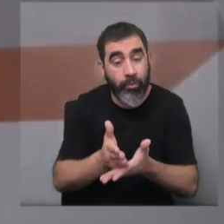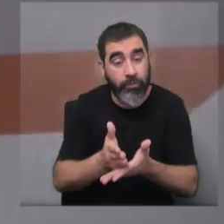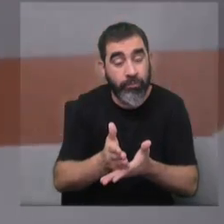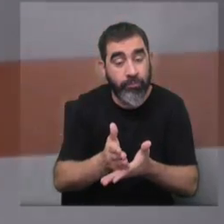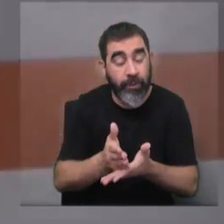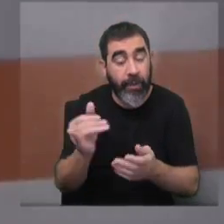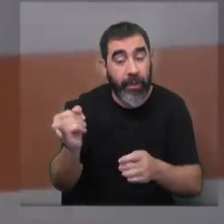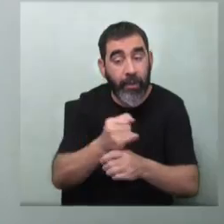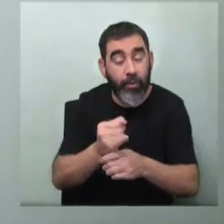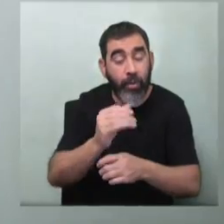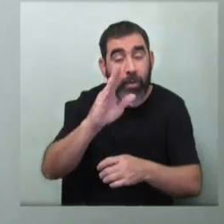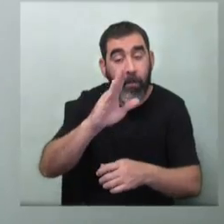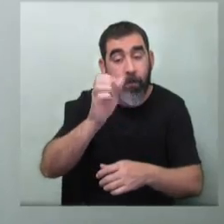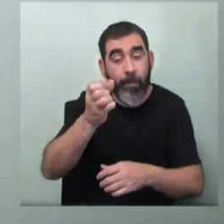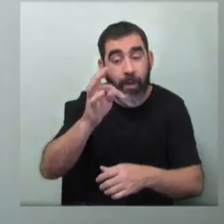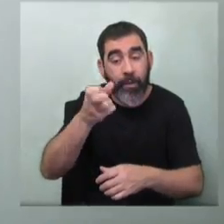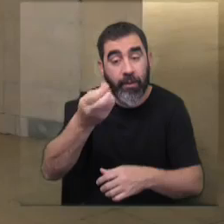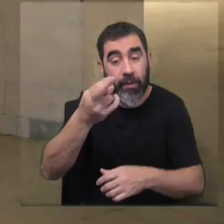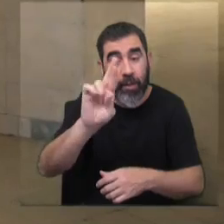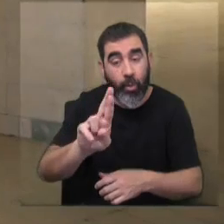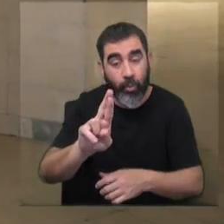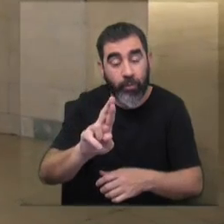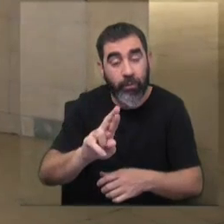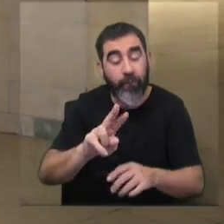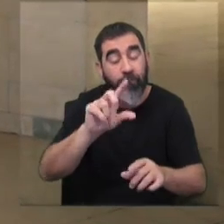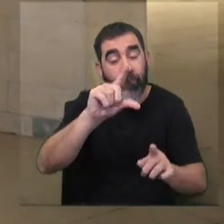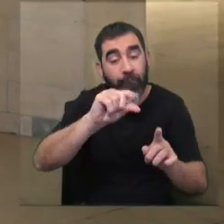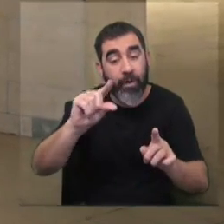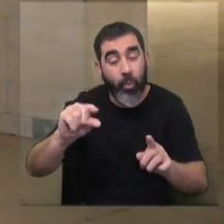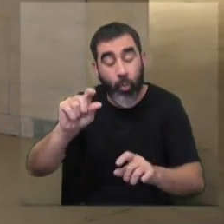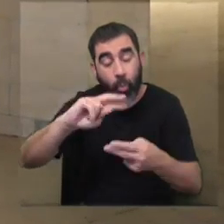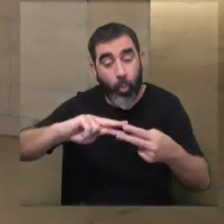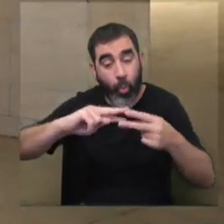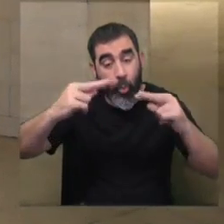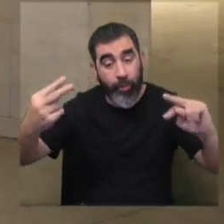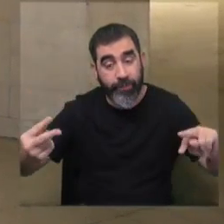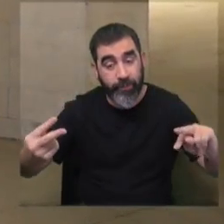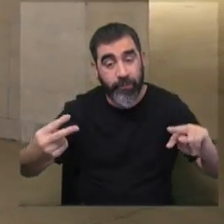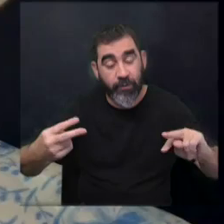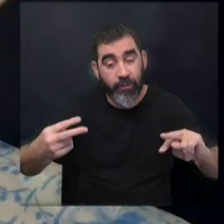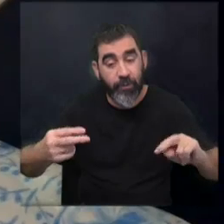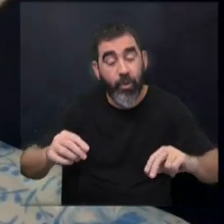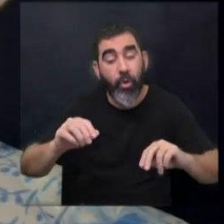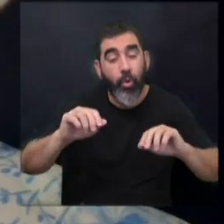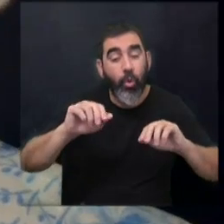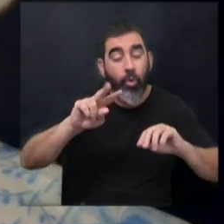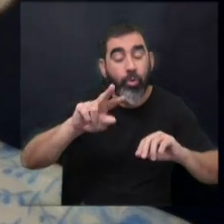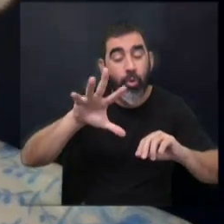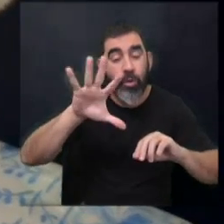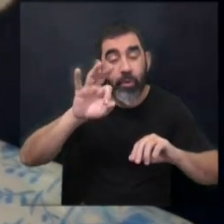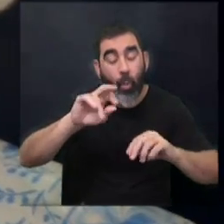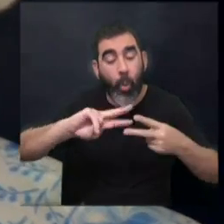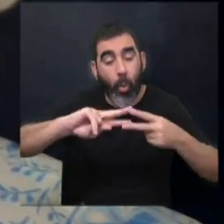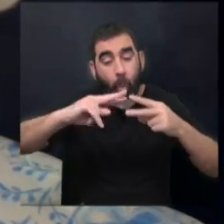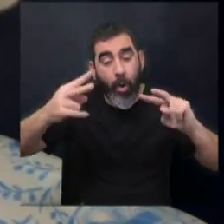del Instituto Pasteur, que vamos a observar las frecuencias de estos genes en las 850 genomas que ellos